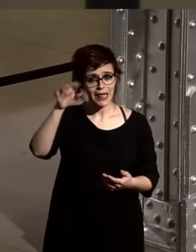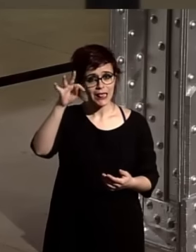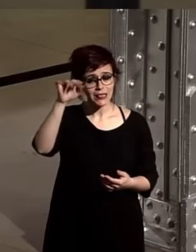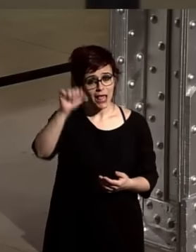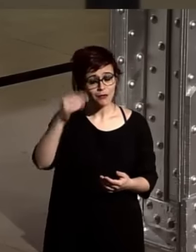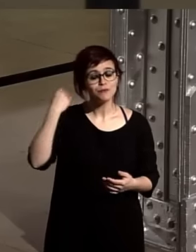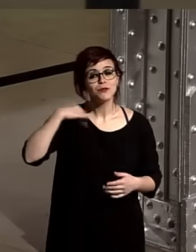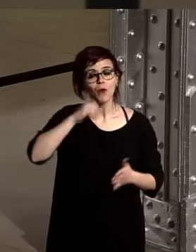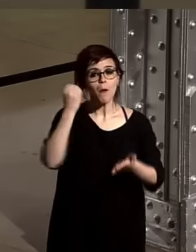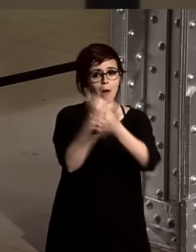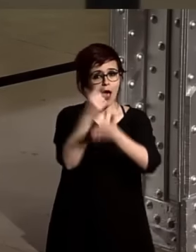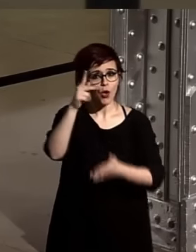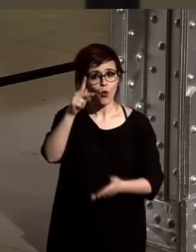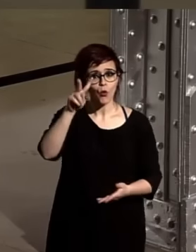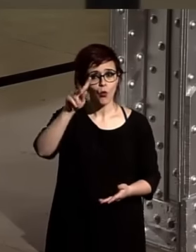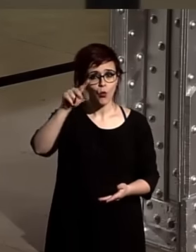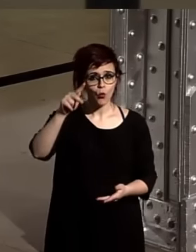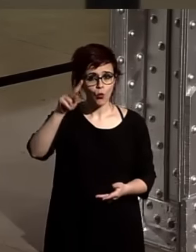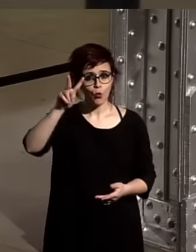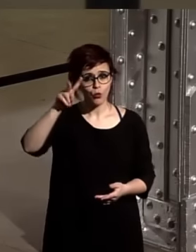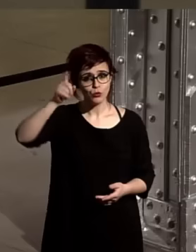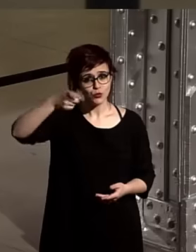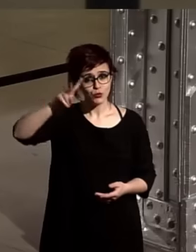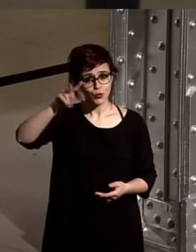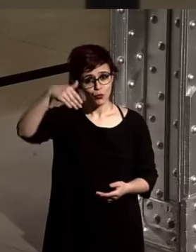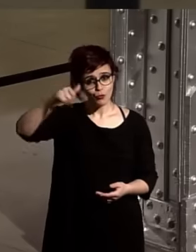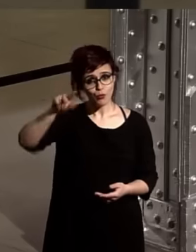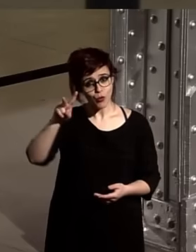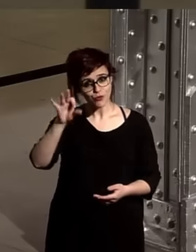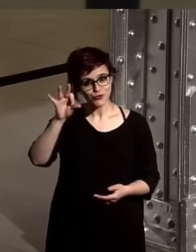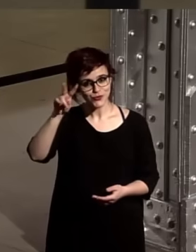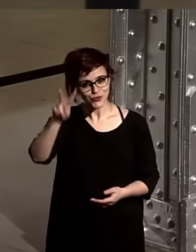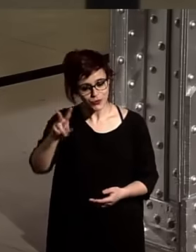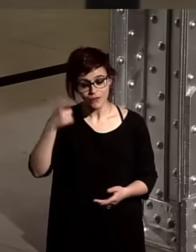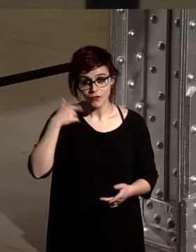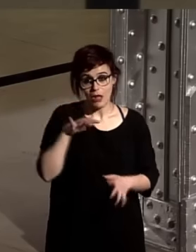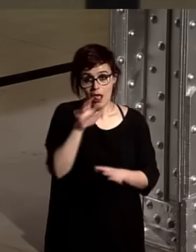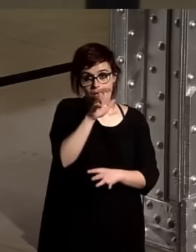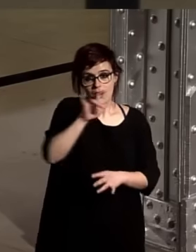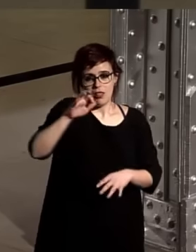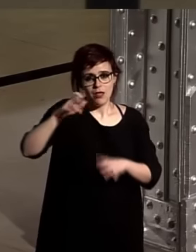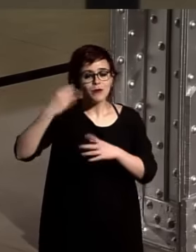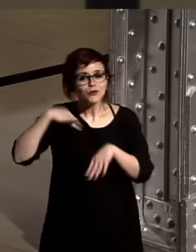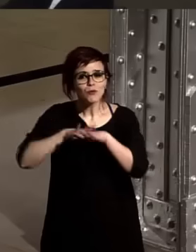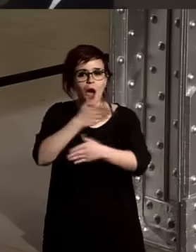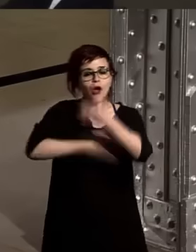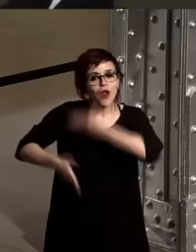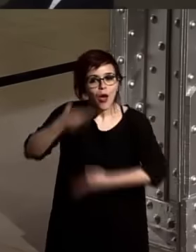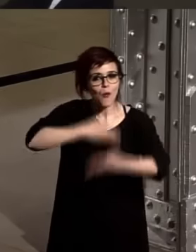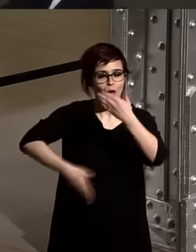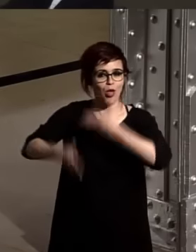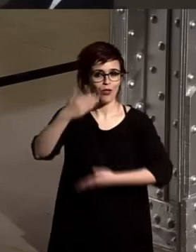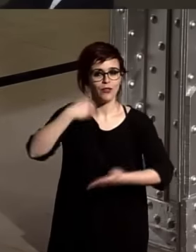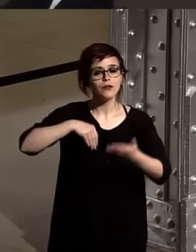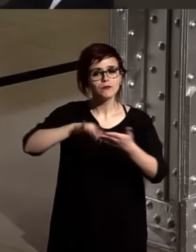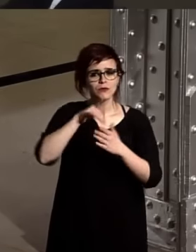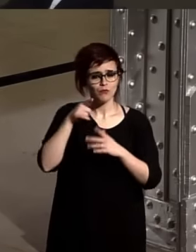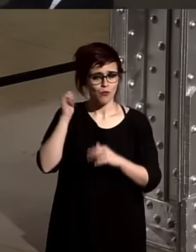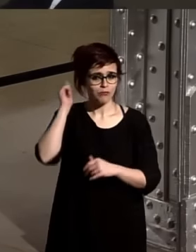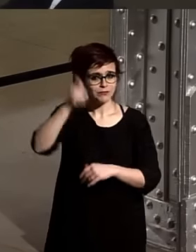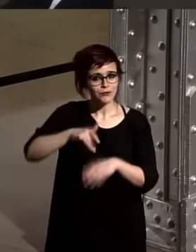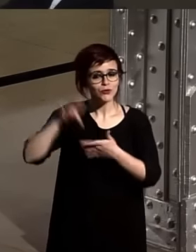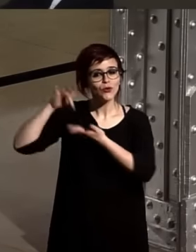hoy katuki difícil de pronunciar no podía ser has colaborado con él en más de una ocasión